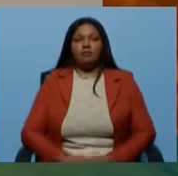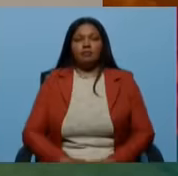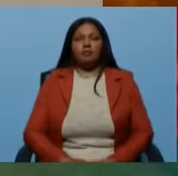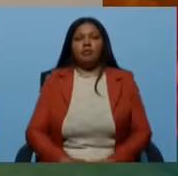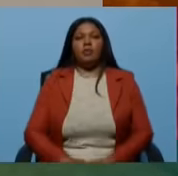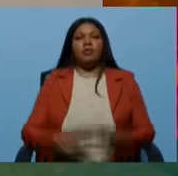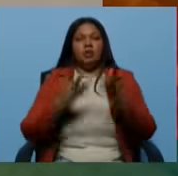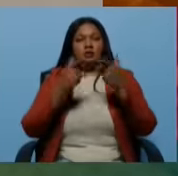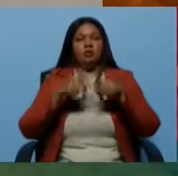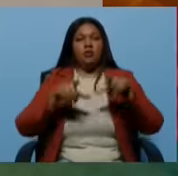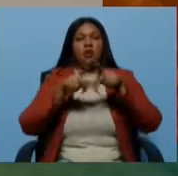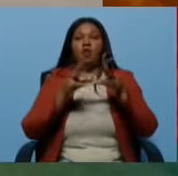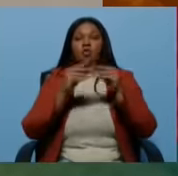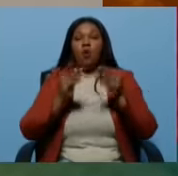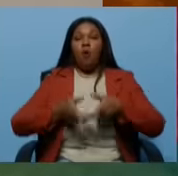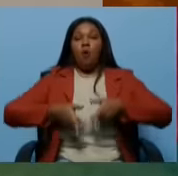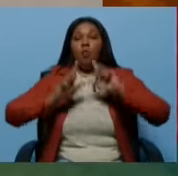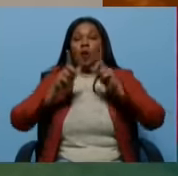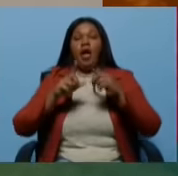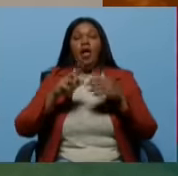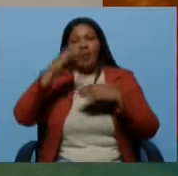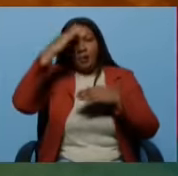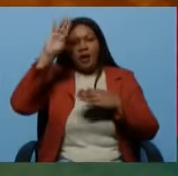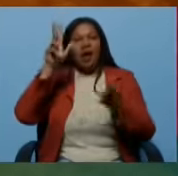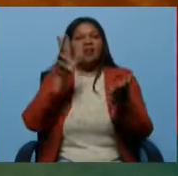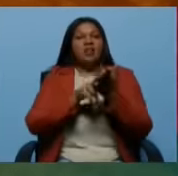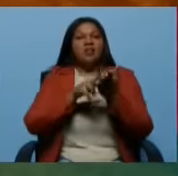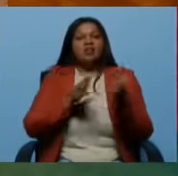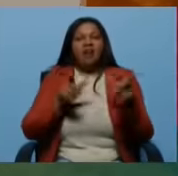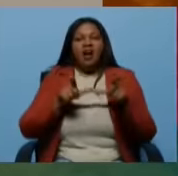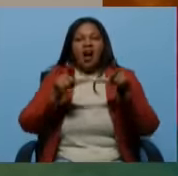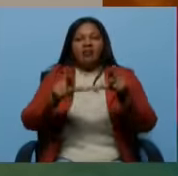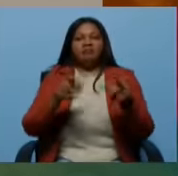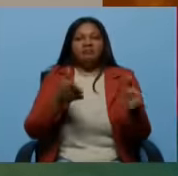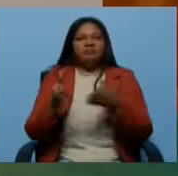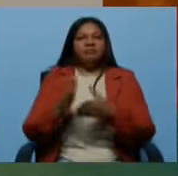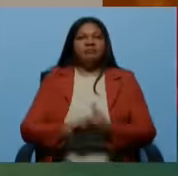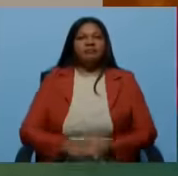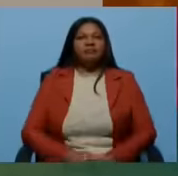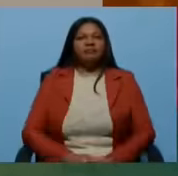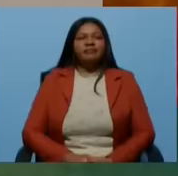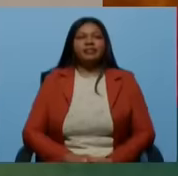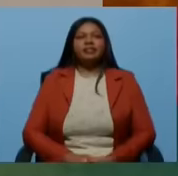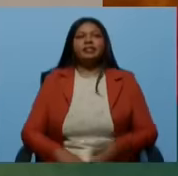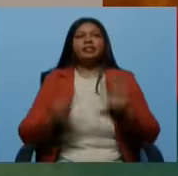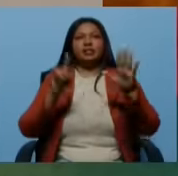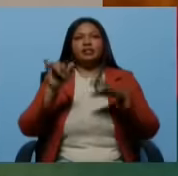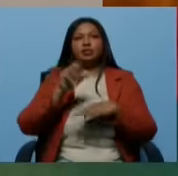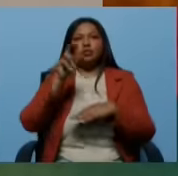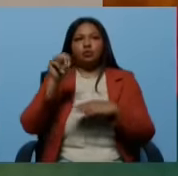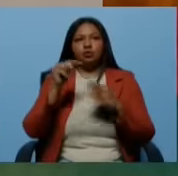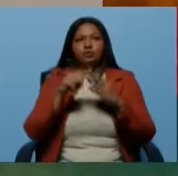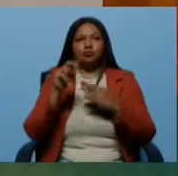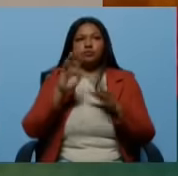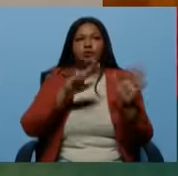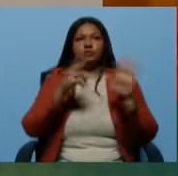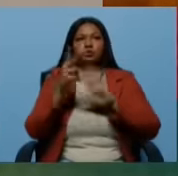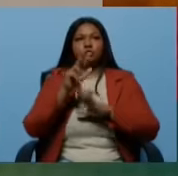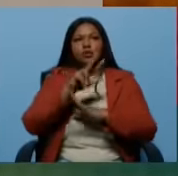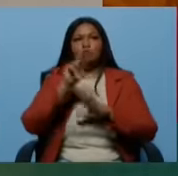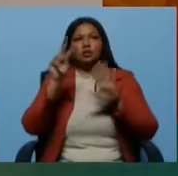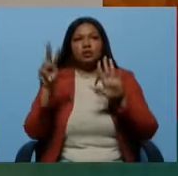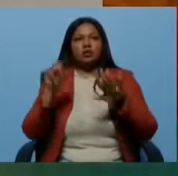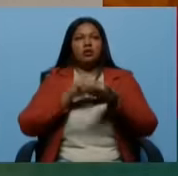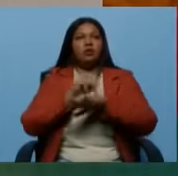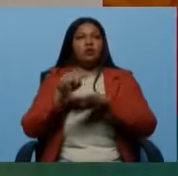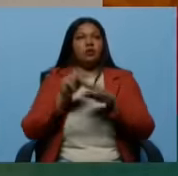del aeropuerto, todas autoridades mexicanas certificadas. El 5 de junio de 2022, la nave partió de Querétaro a las 18:37 horas con el